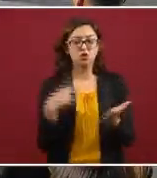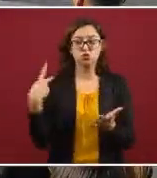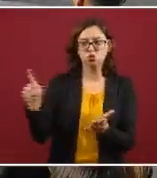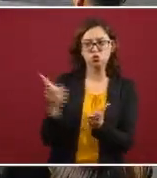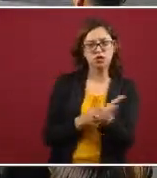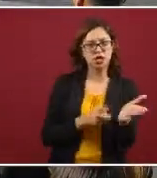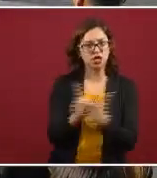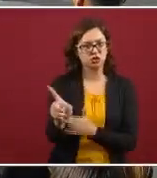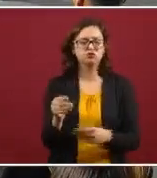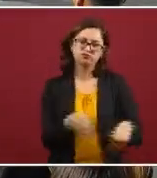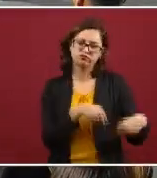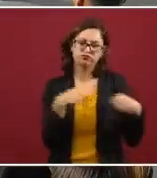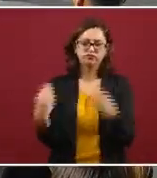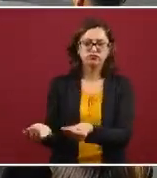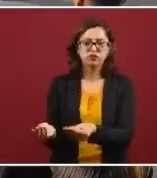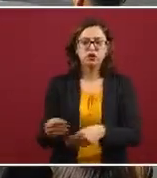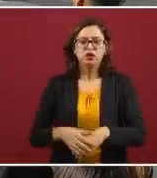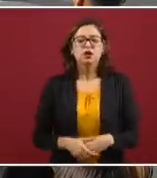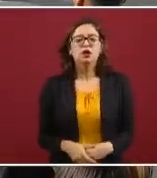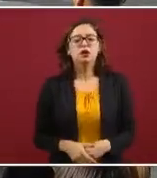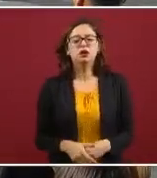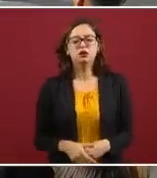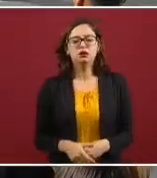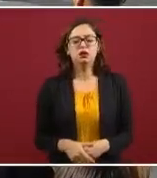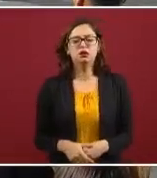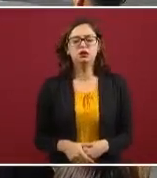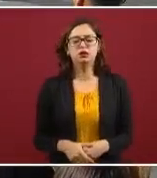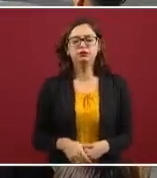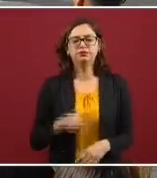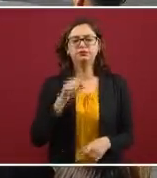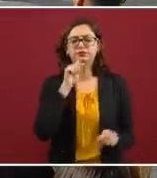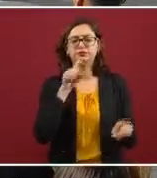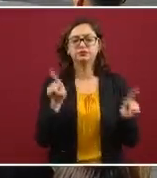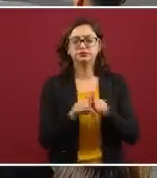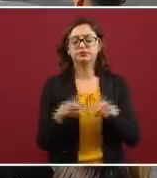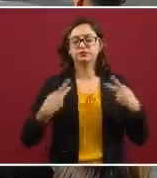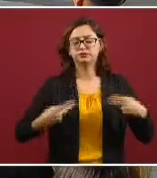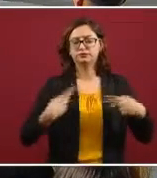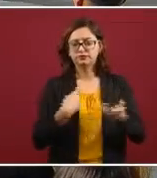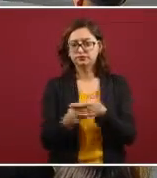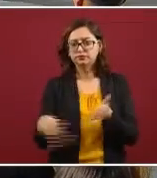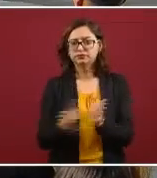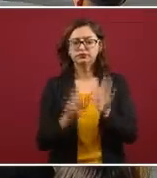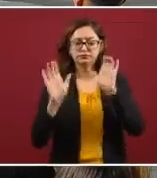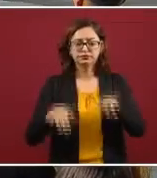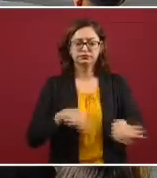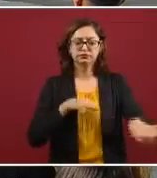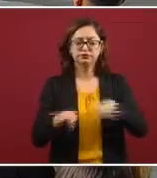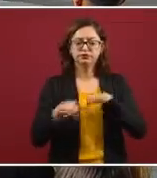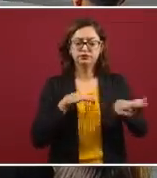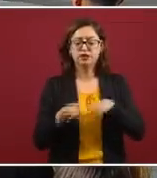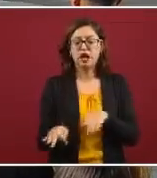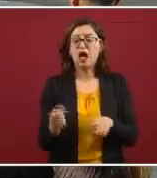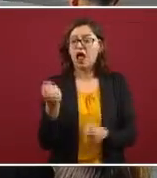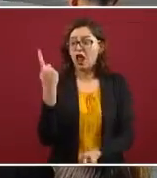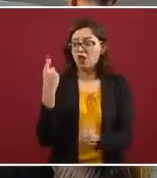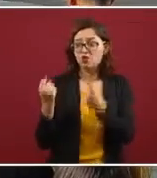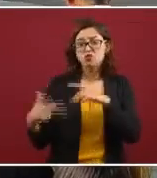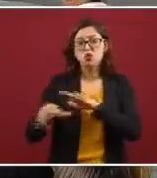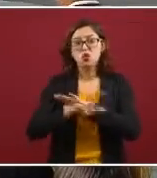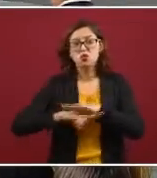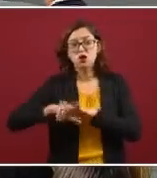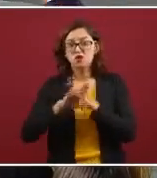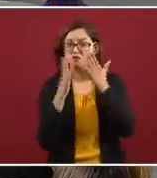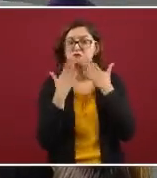trabajadores. Aquí está el arranque del programa de basificación. Hay trabajadores que, como plasmamos ahí, tienen 10, 15 y